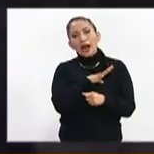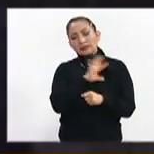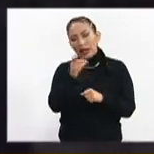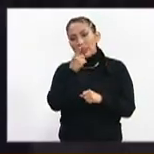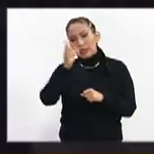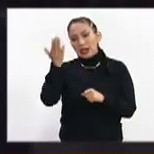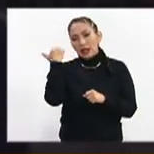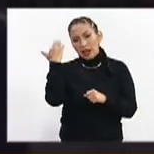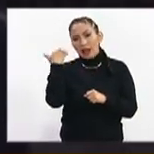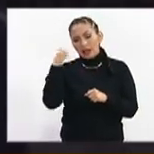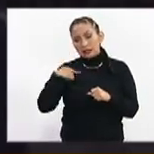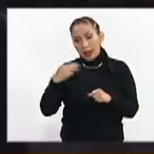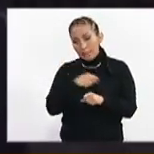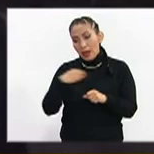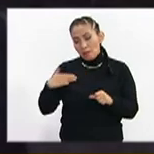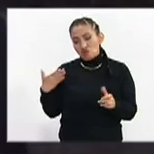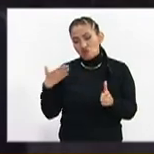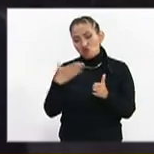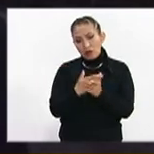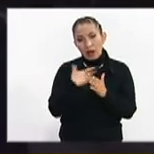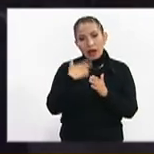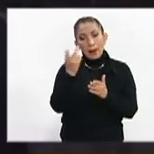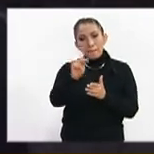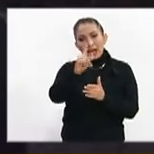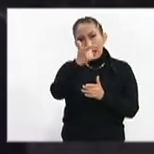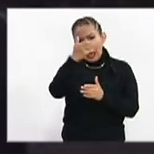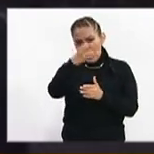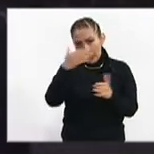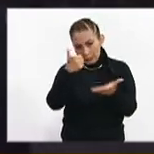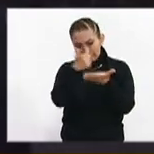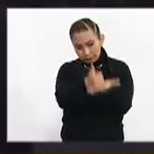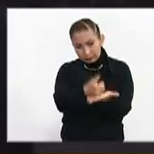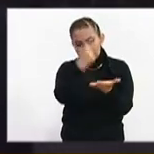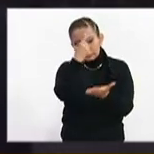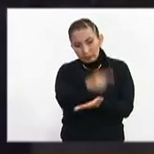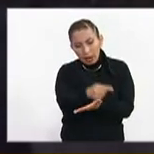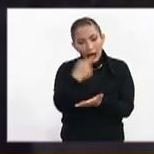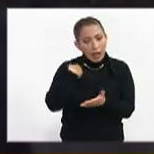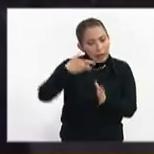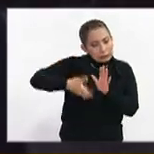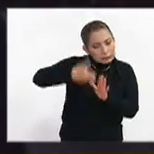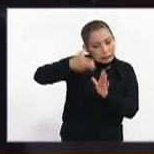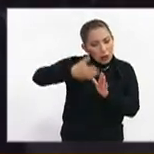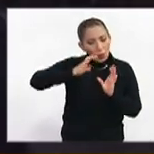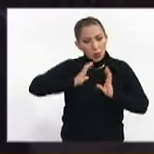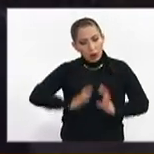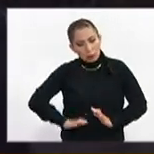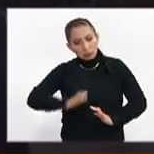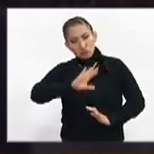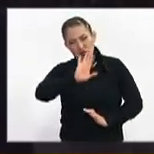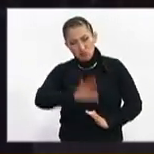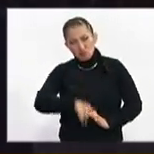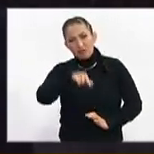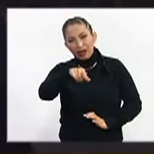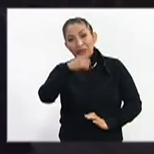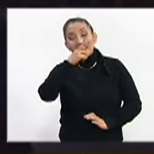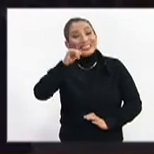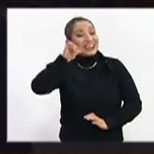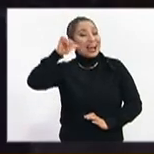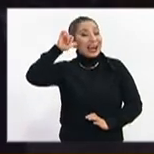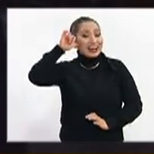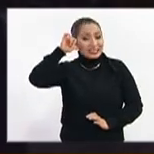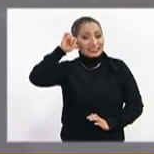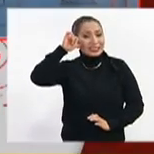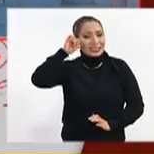les comentaba que se habían integrado pues peritos de la PGR para pues extraer los cuerpos. Comentarles que el día de